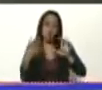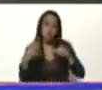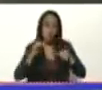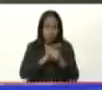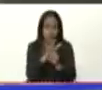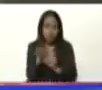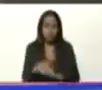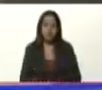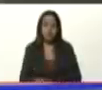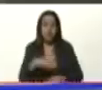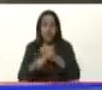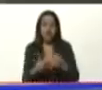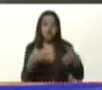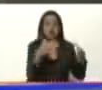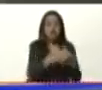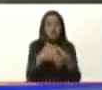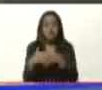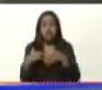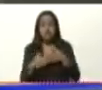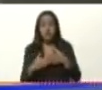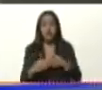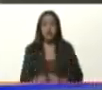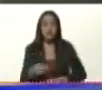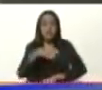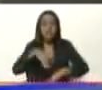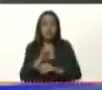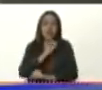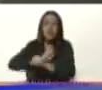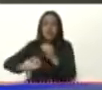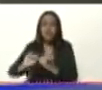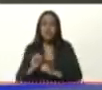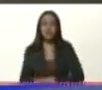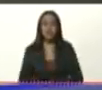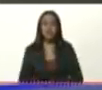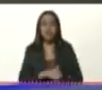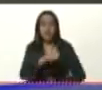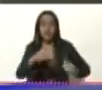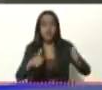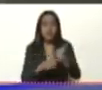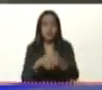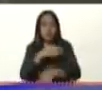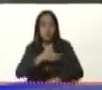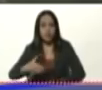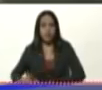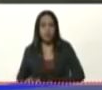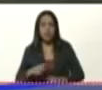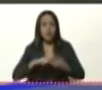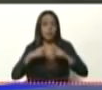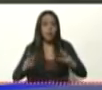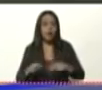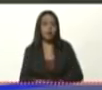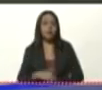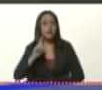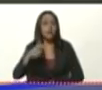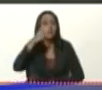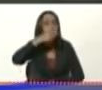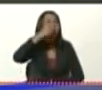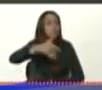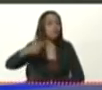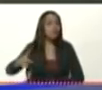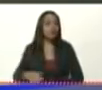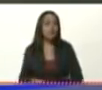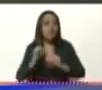Hemos hecho reuniones con nuestro ministro de la Defensa, vicepresidente de Política, Soberanía, Seguridad y Paz, con todo nuestro personal